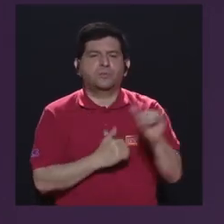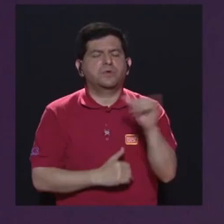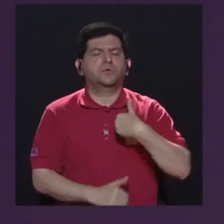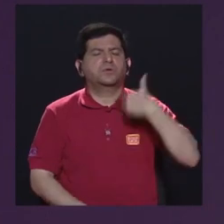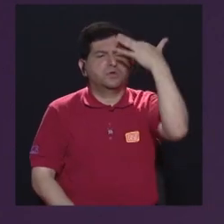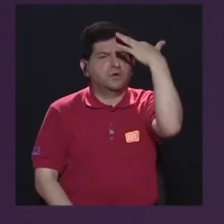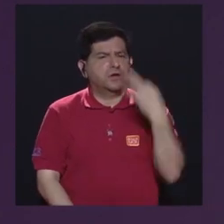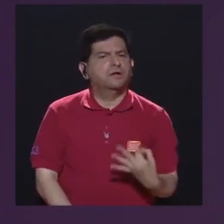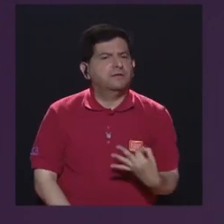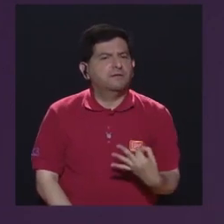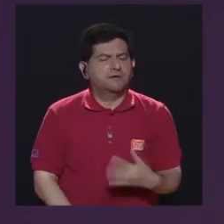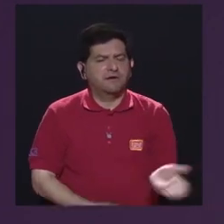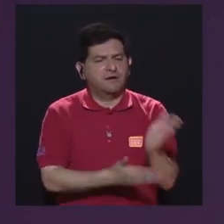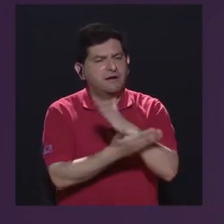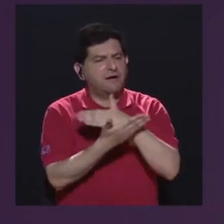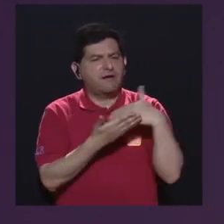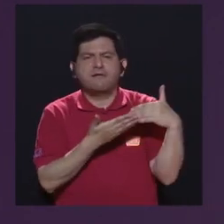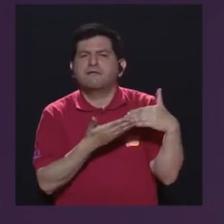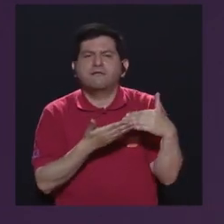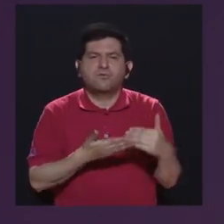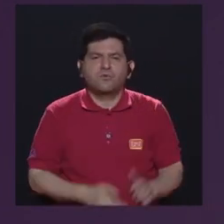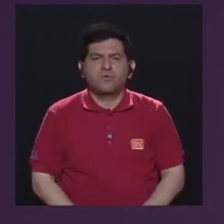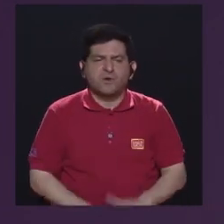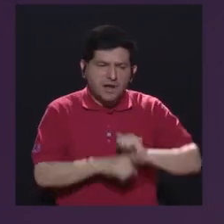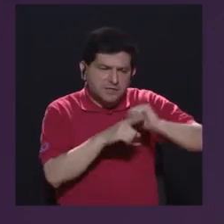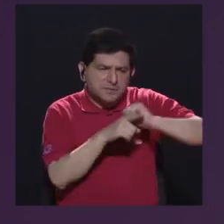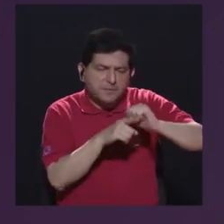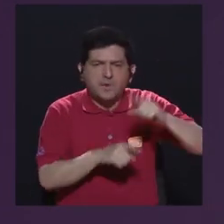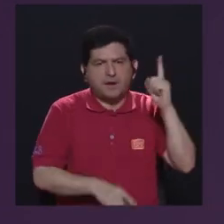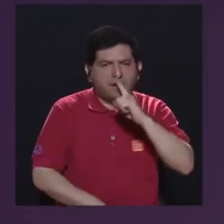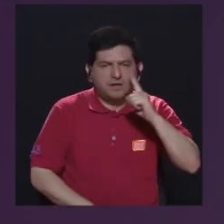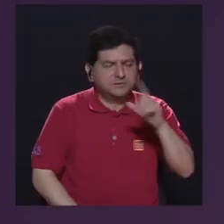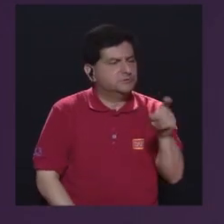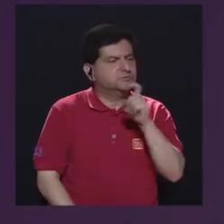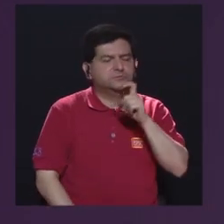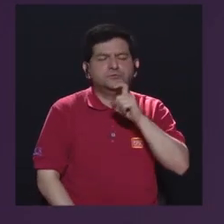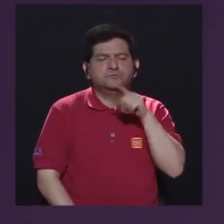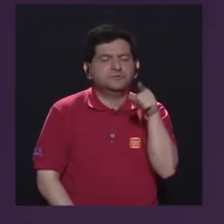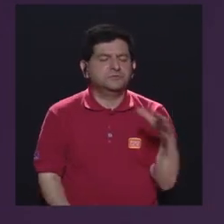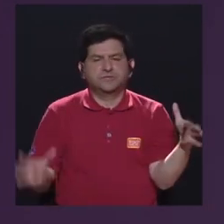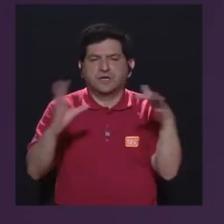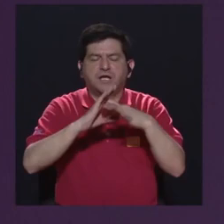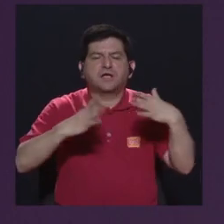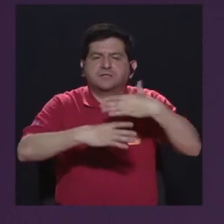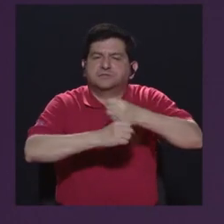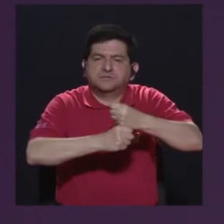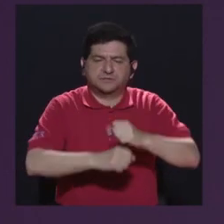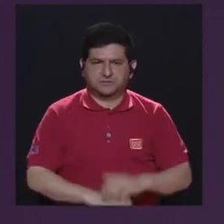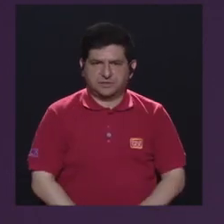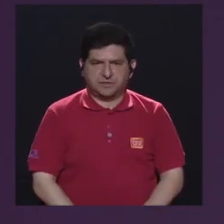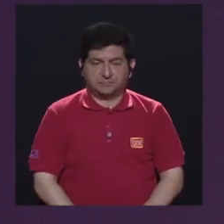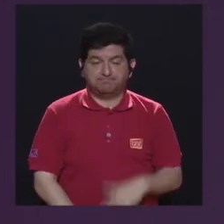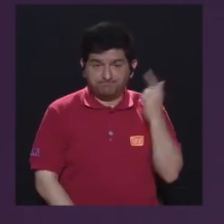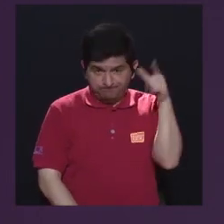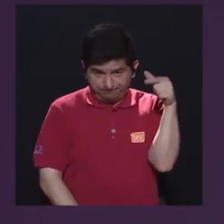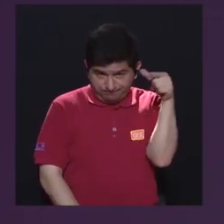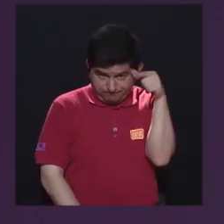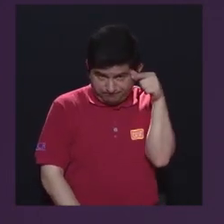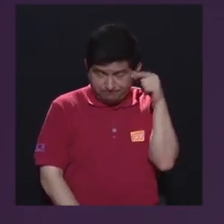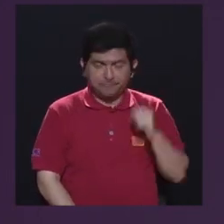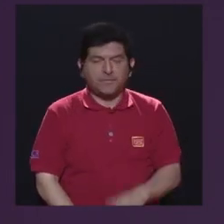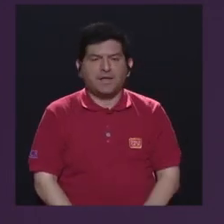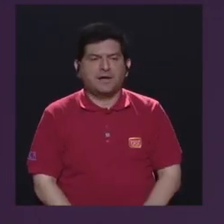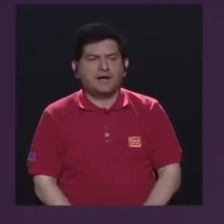creo que hay algunos ejercicios de la prostitución que dificultan esos lazos, ¿verdad? Es como, es sin duda pensar